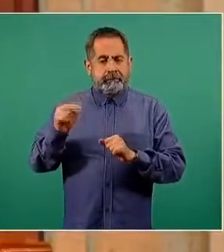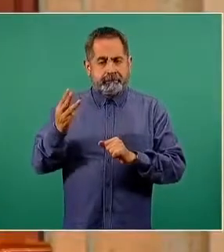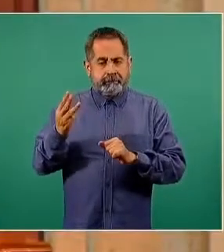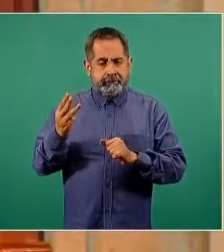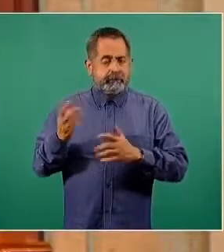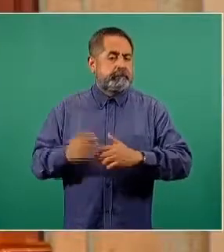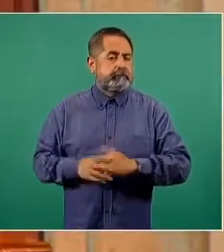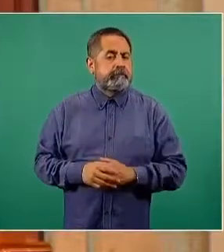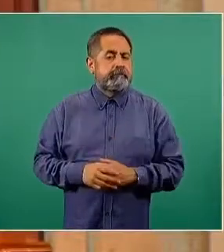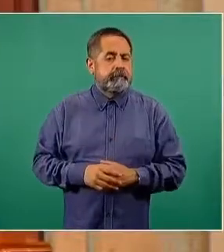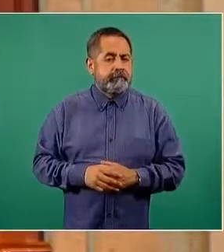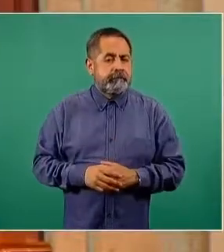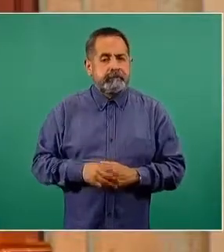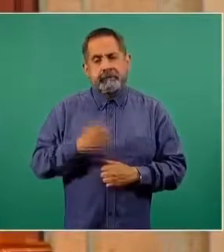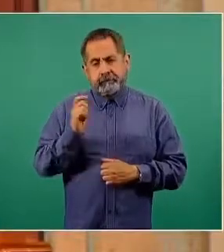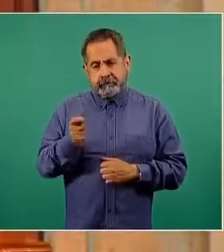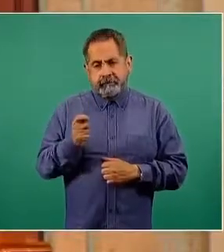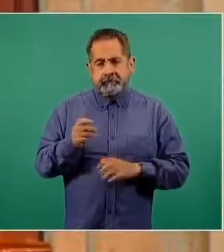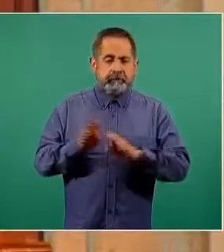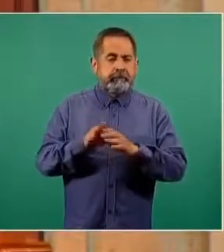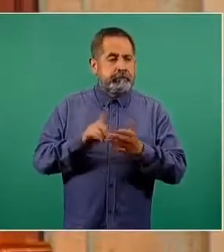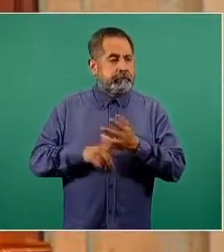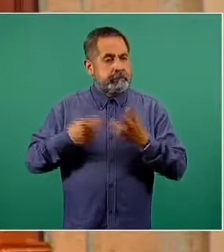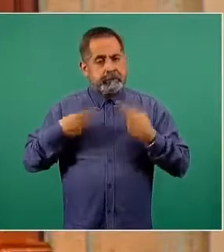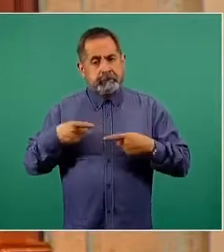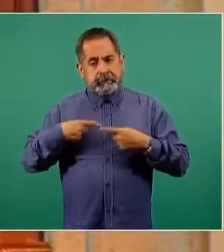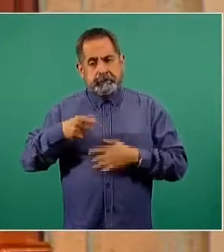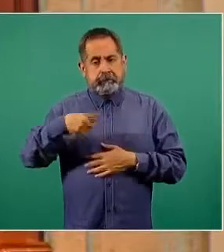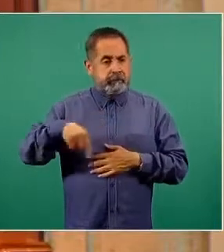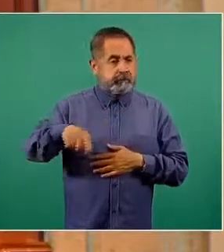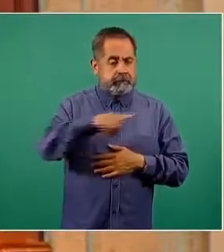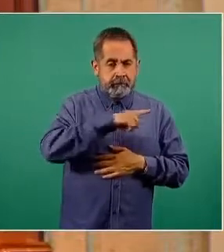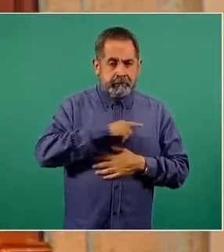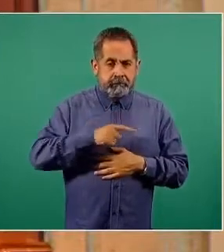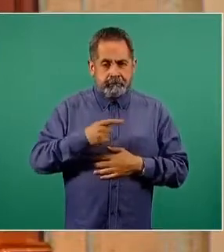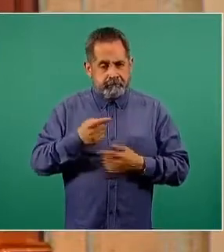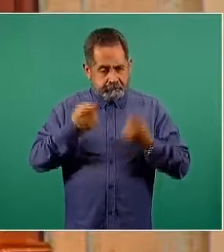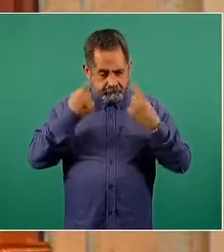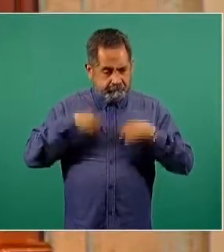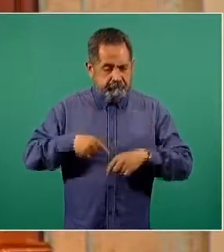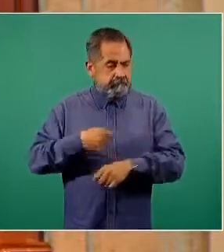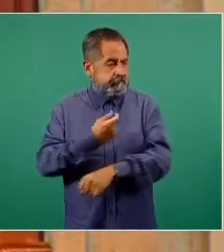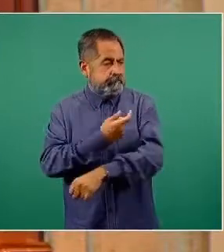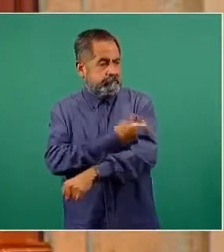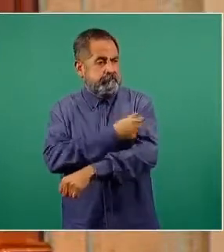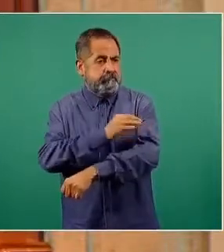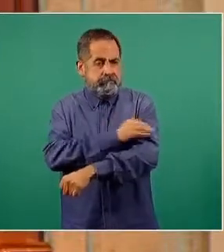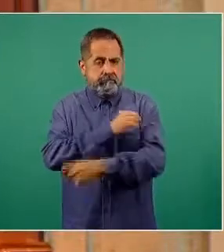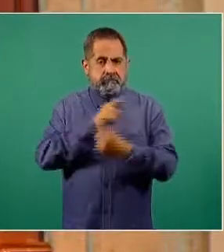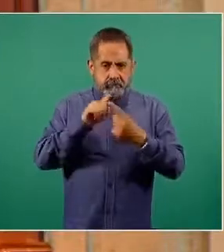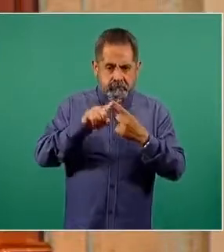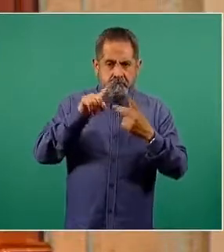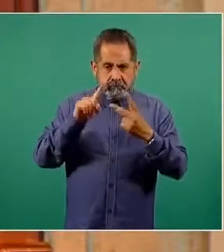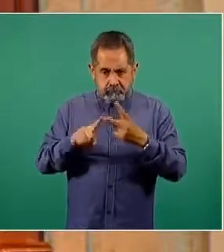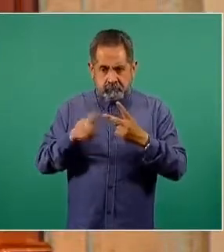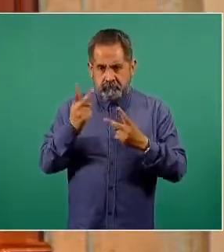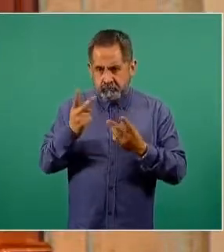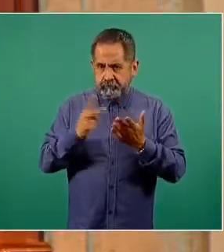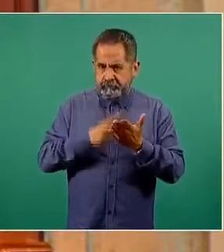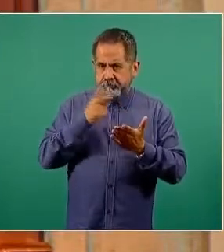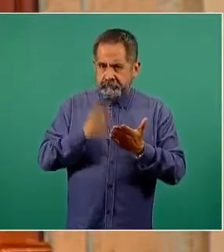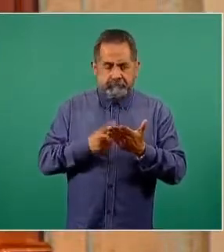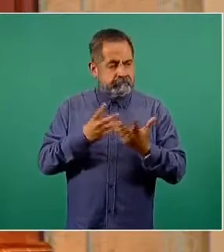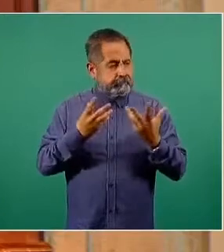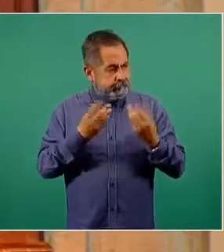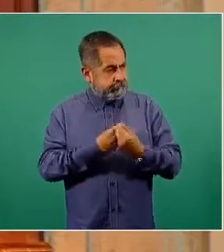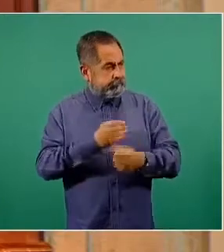22.683. Y que obviamente además las personas que están teniendo ya esquema completo de vacunación, 2 dosis para los 4 tipos de vacunas